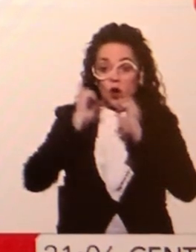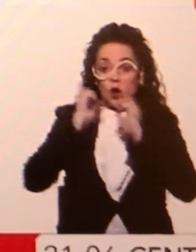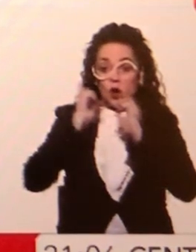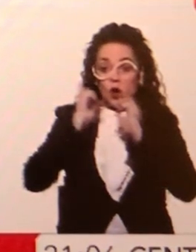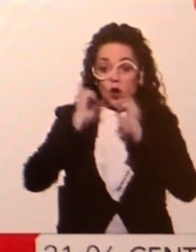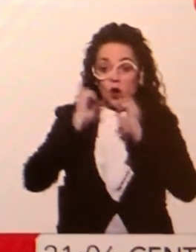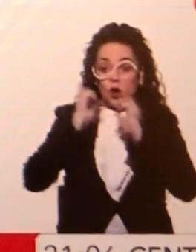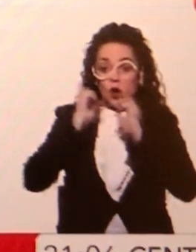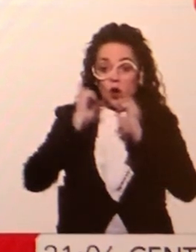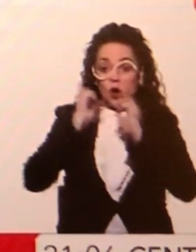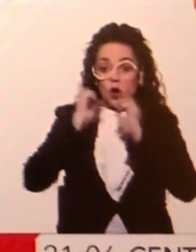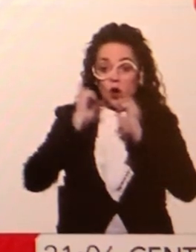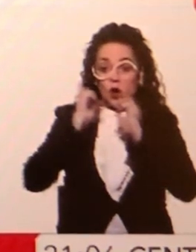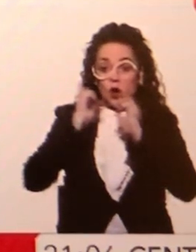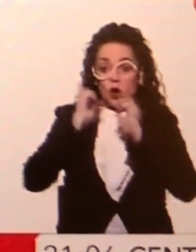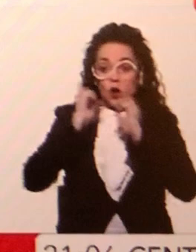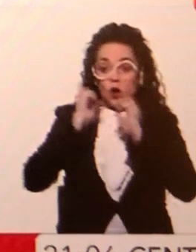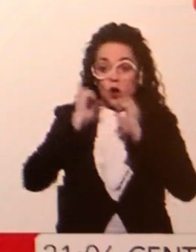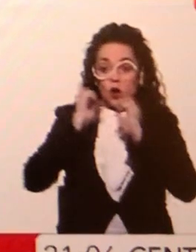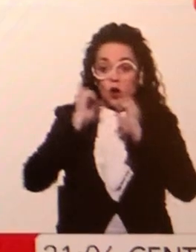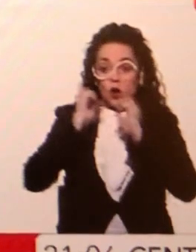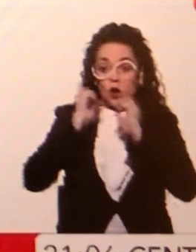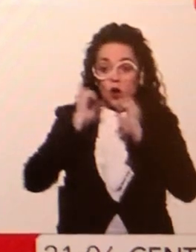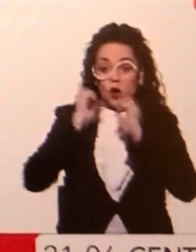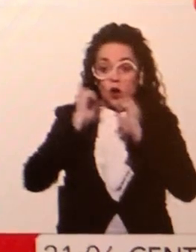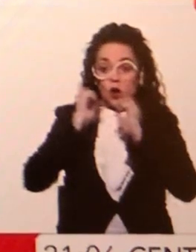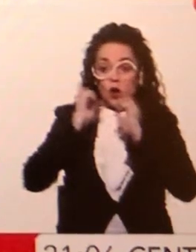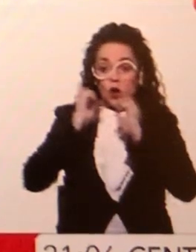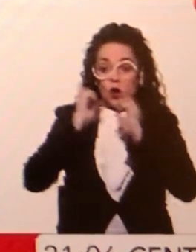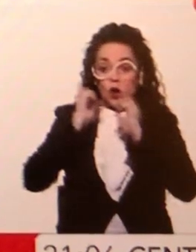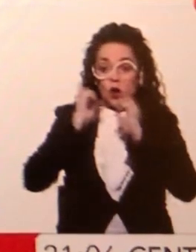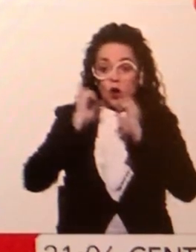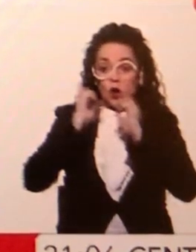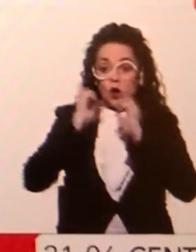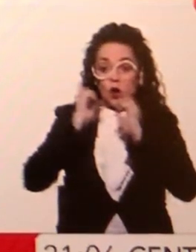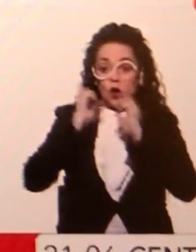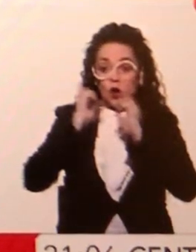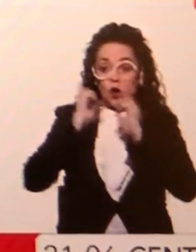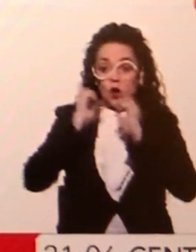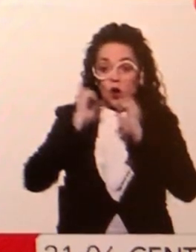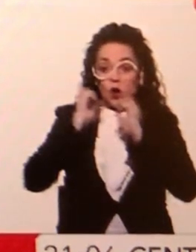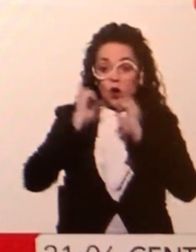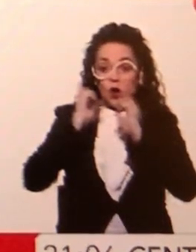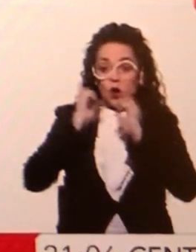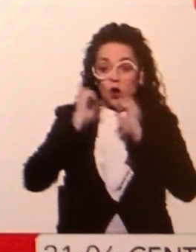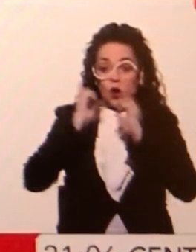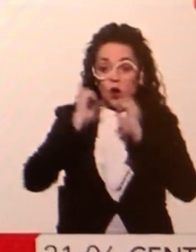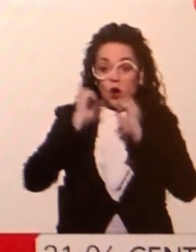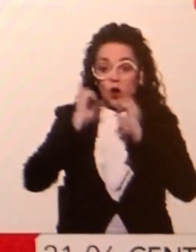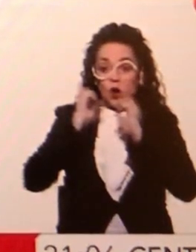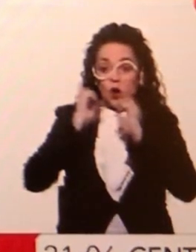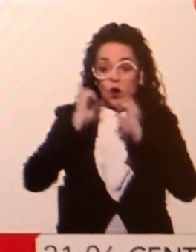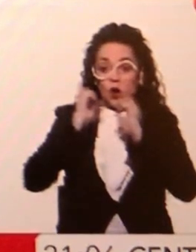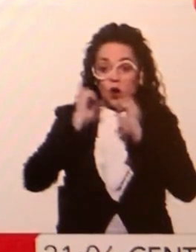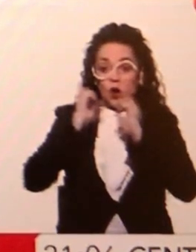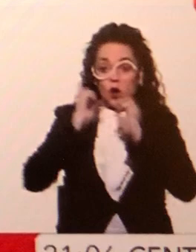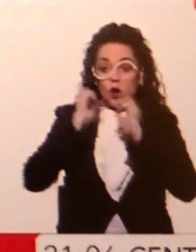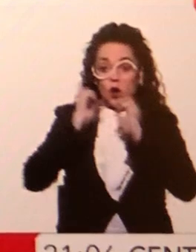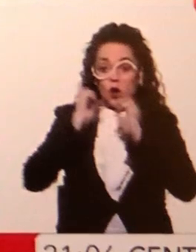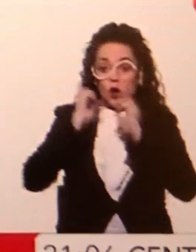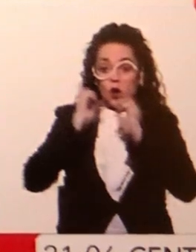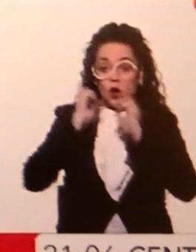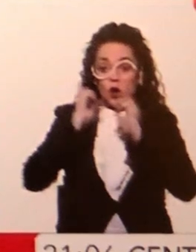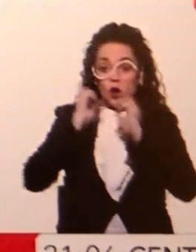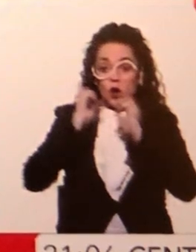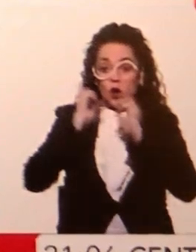había visto esto durante eh los 5 años y meses que lleva en la presidencia eh Andrés Manuel López